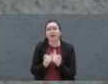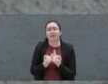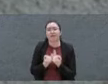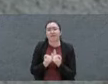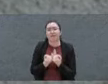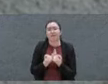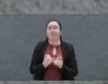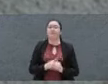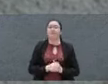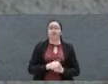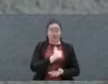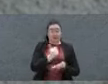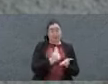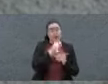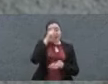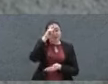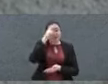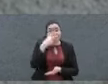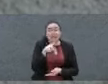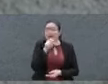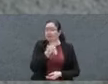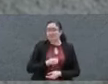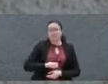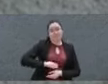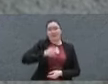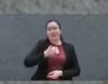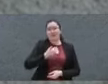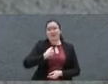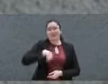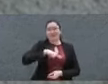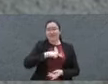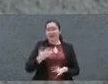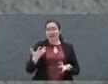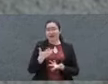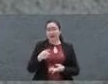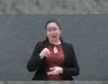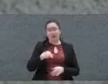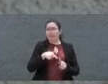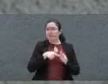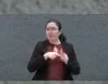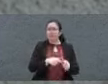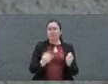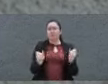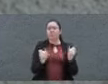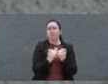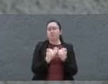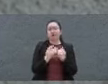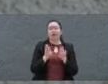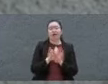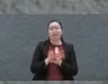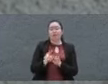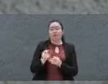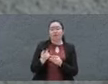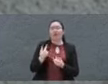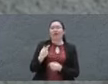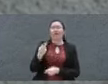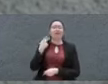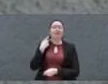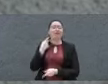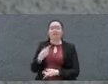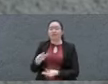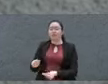de México por primera vez transparentamos esa fórmula, y esa fórmula va a permanecer. No se va a hacer un uso político de